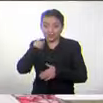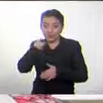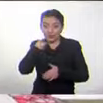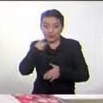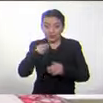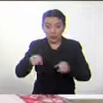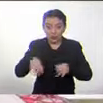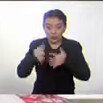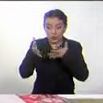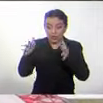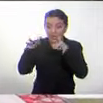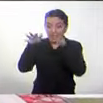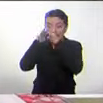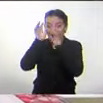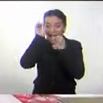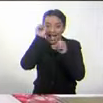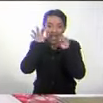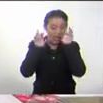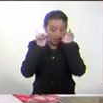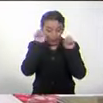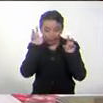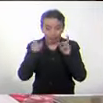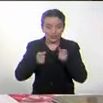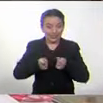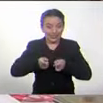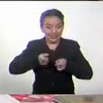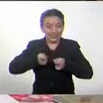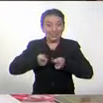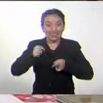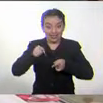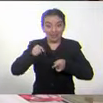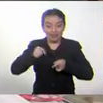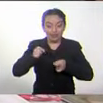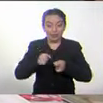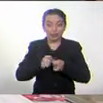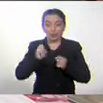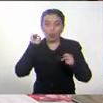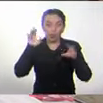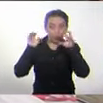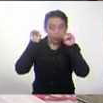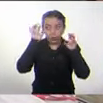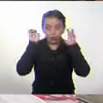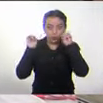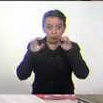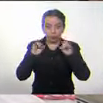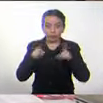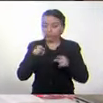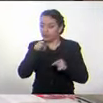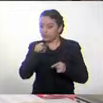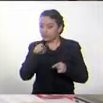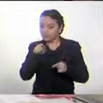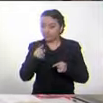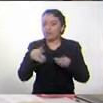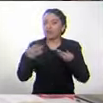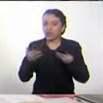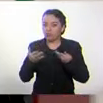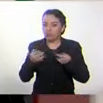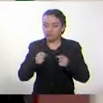Navidad. Ahora surge la duda, ¿este tipo de circuitos es un circuito en serie o en